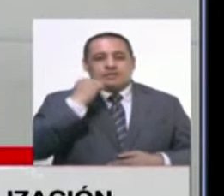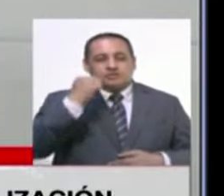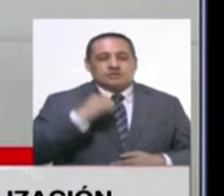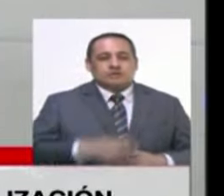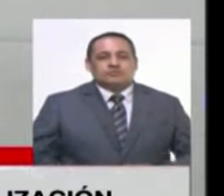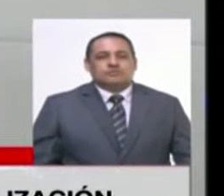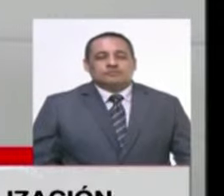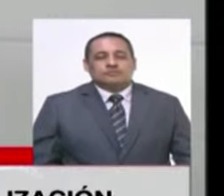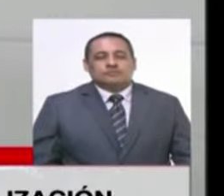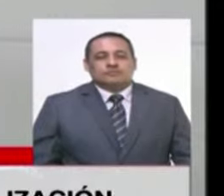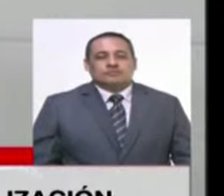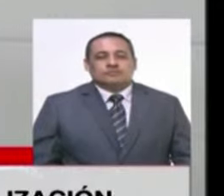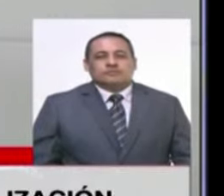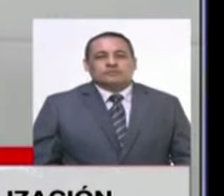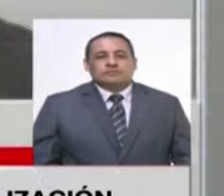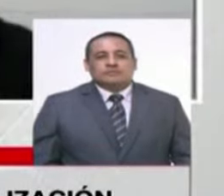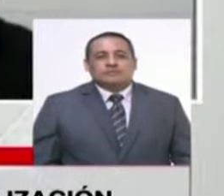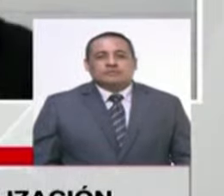silencio.